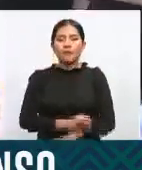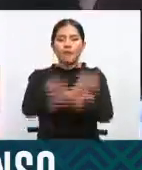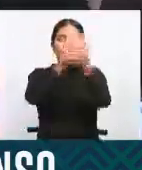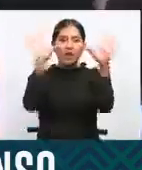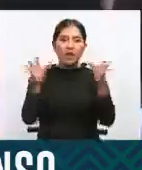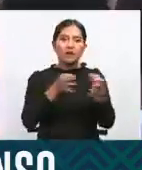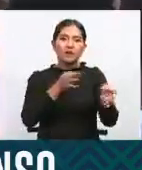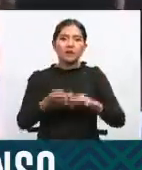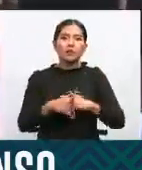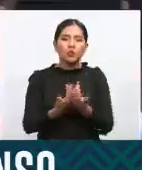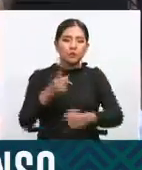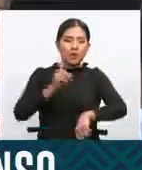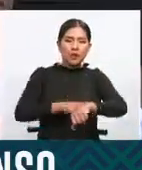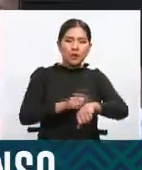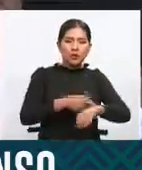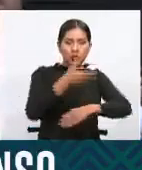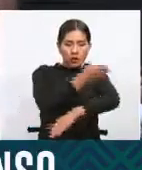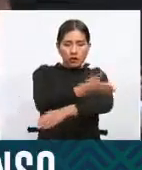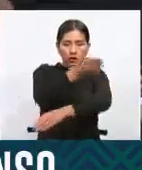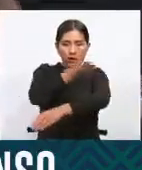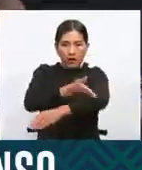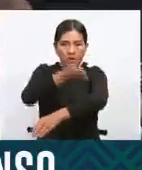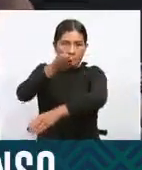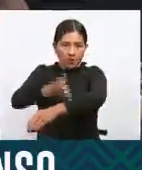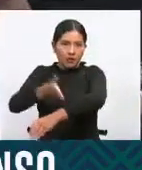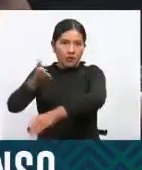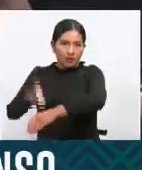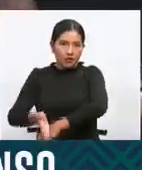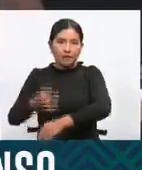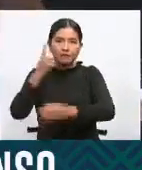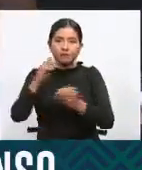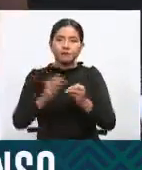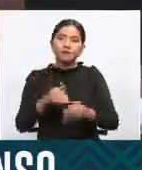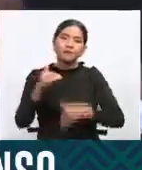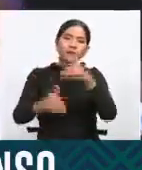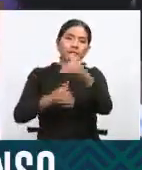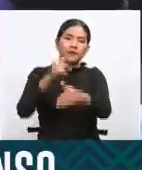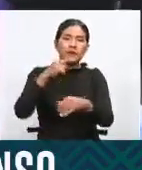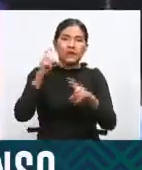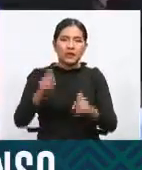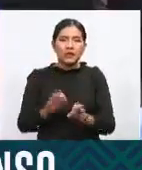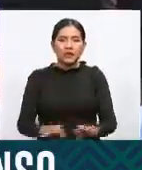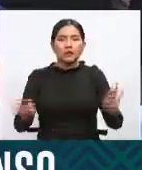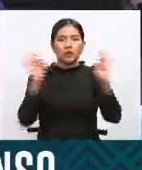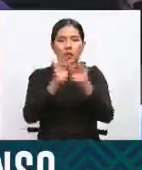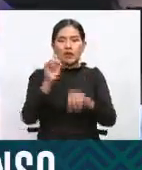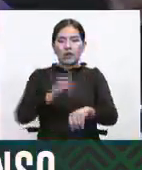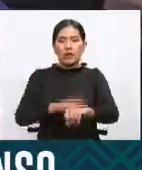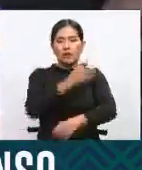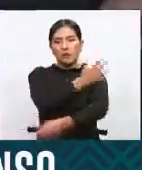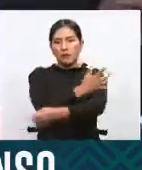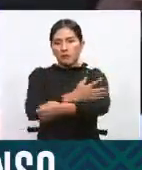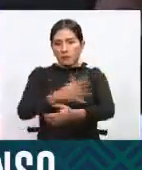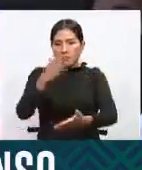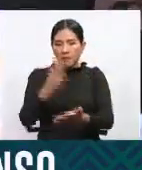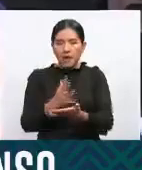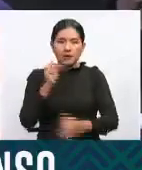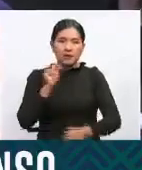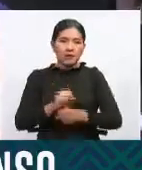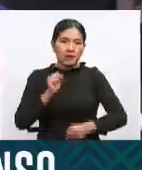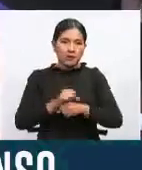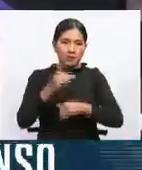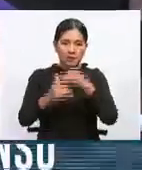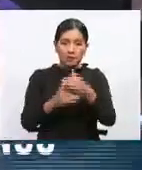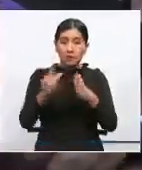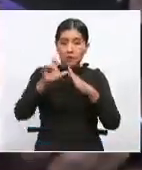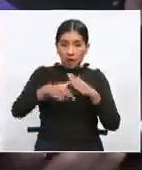las etapas que deben cumplirse inexorable e ineludiblemente de manera prioritaria, y eso nos permitirá a nosotros